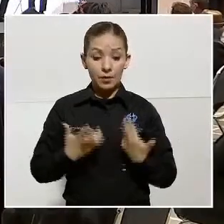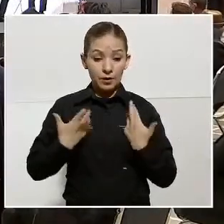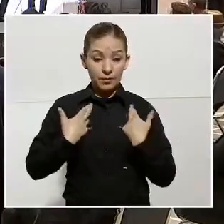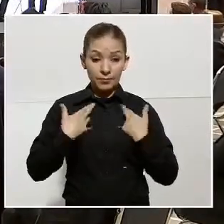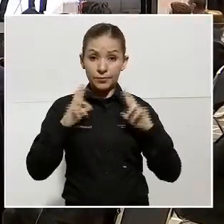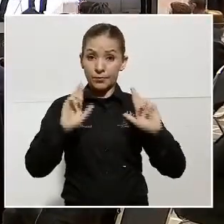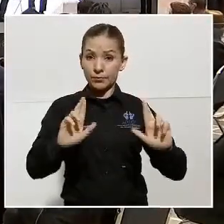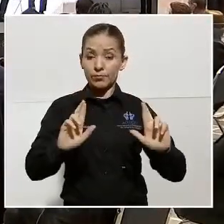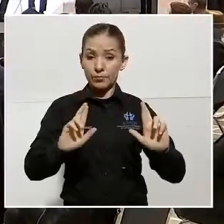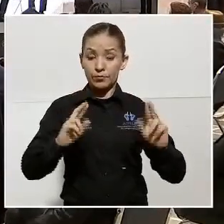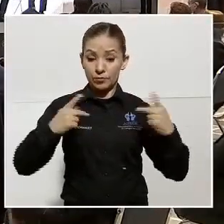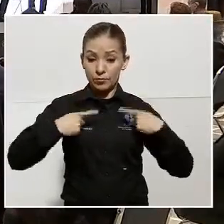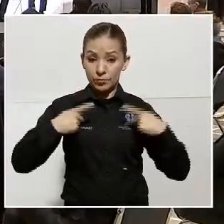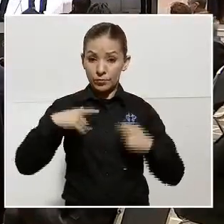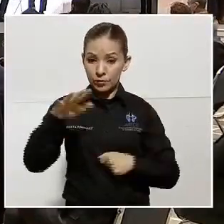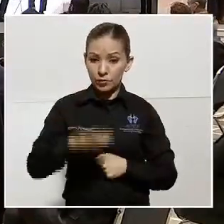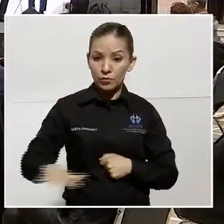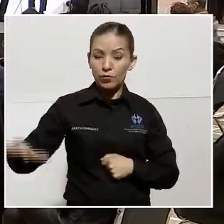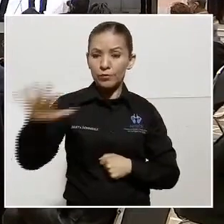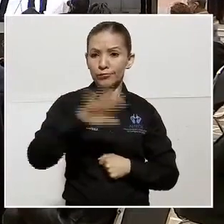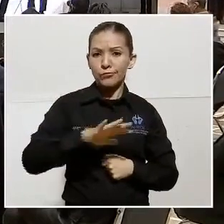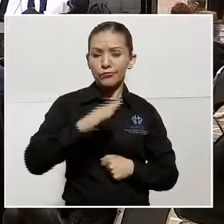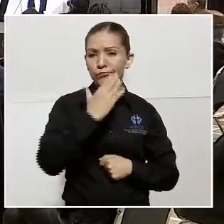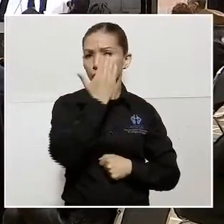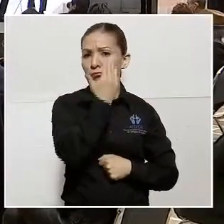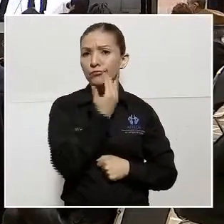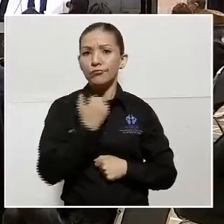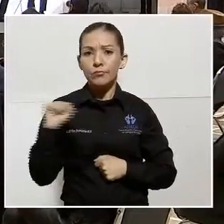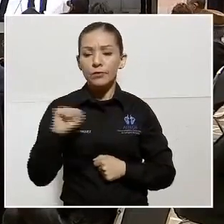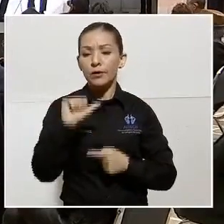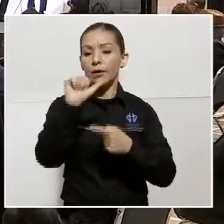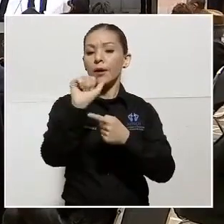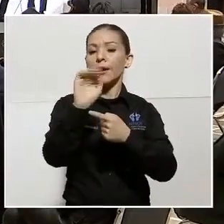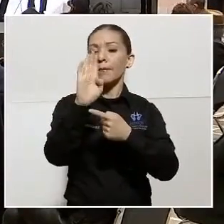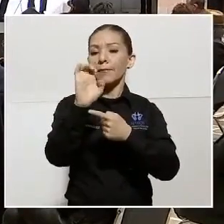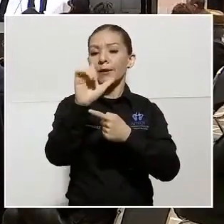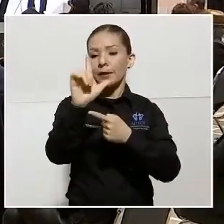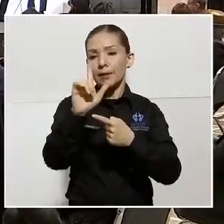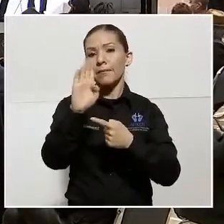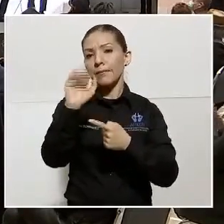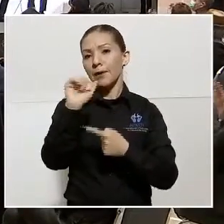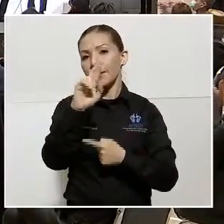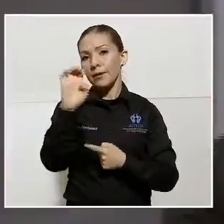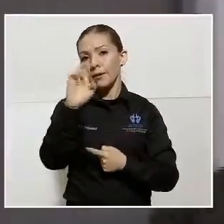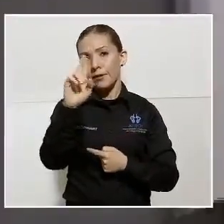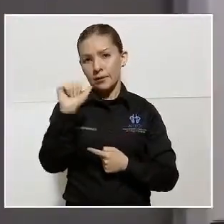Representante de las personas comisionadas expertas, Abel Barrera Hernández.